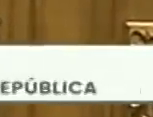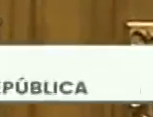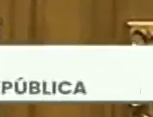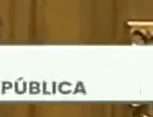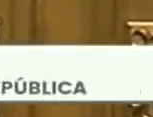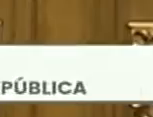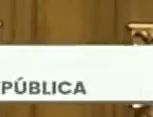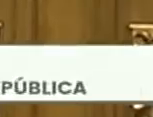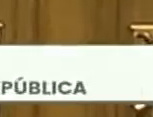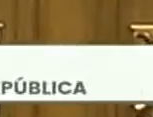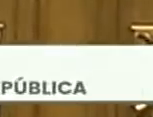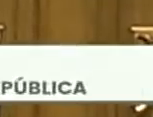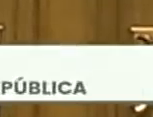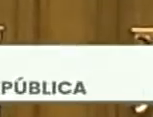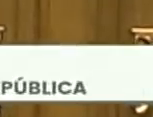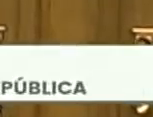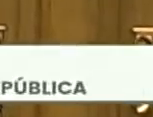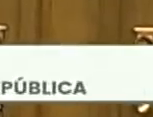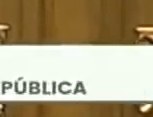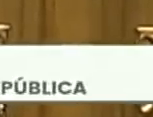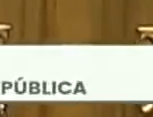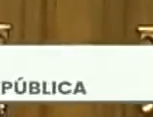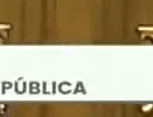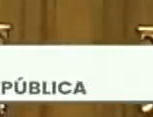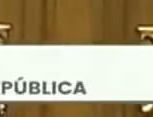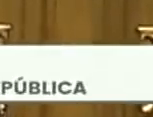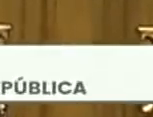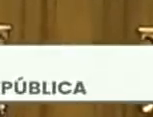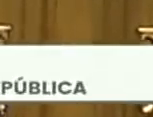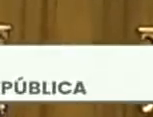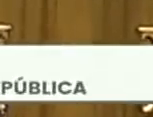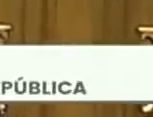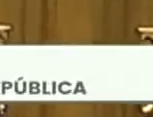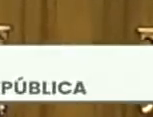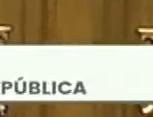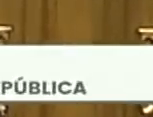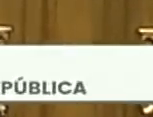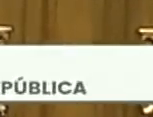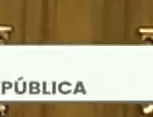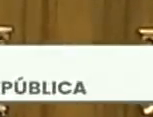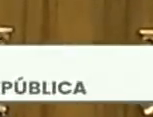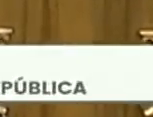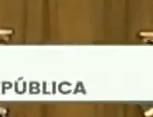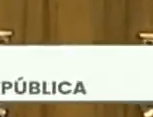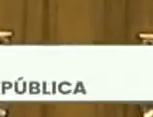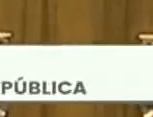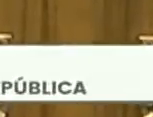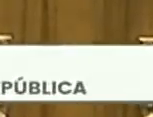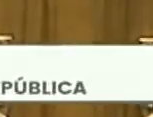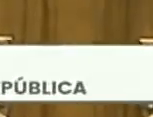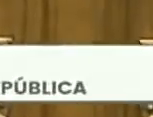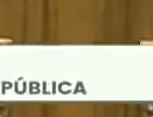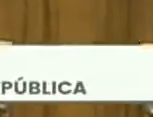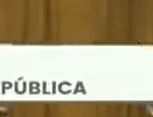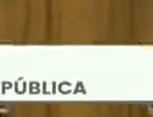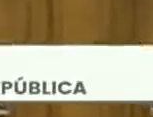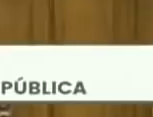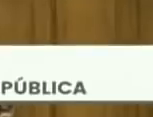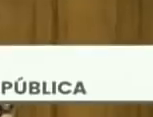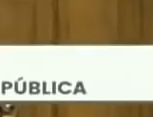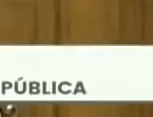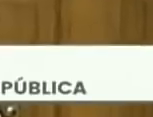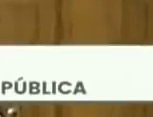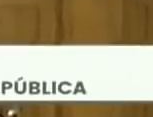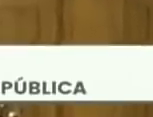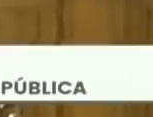la República Bolivariana de Venezuela. Doy un saludo muy especial al